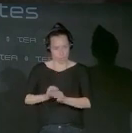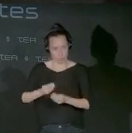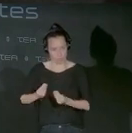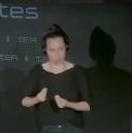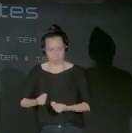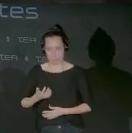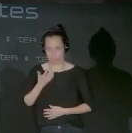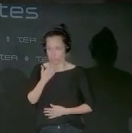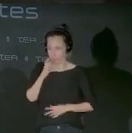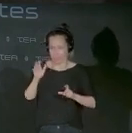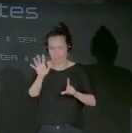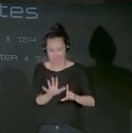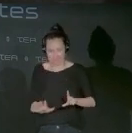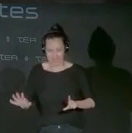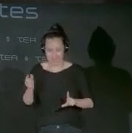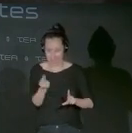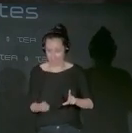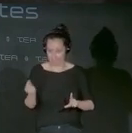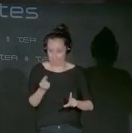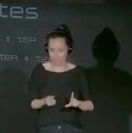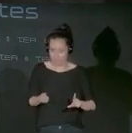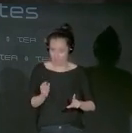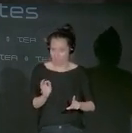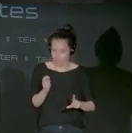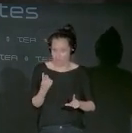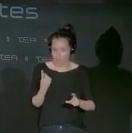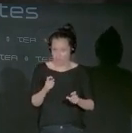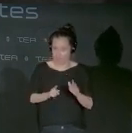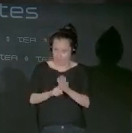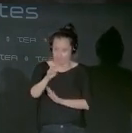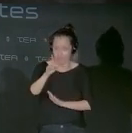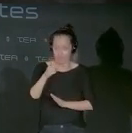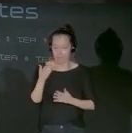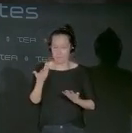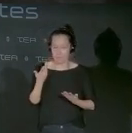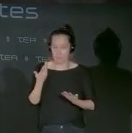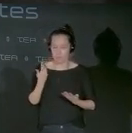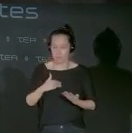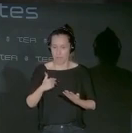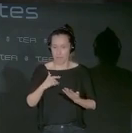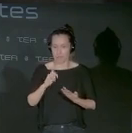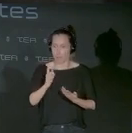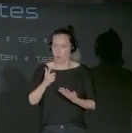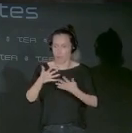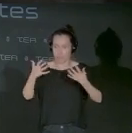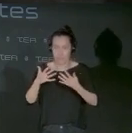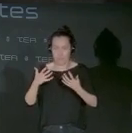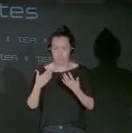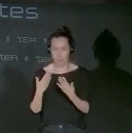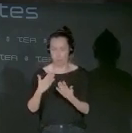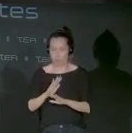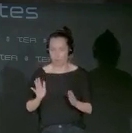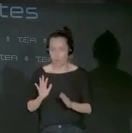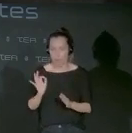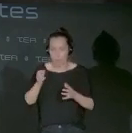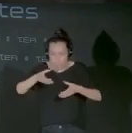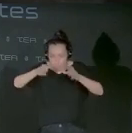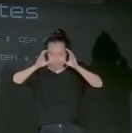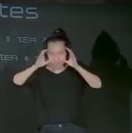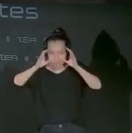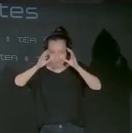las interfaces y todo eso, que efectivamente pues queda mucho por desarrollar, pero ya no estamos interactuando con texto e incluso no hace falta tener unas gafas de realidad